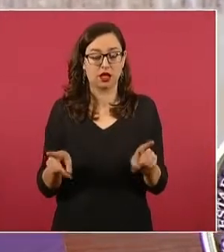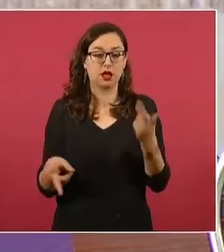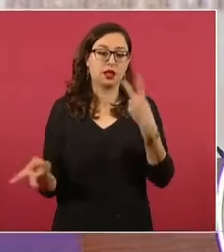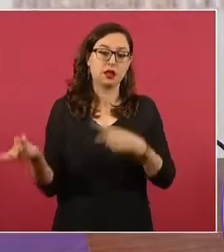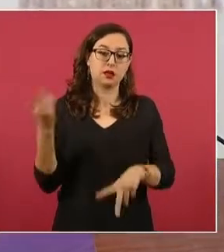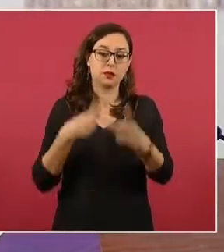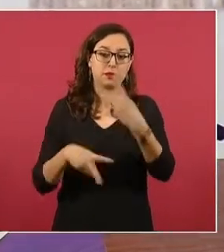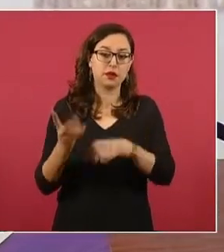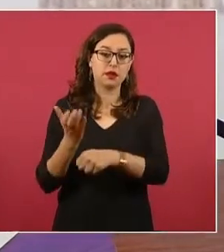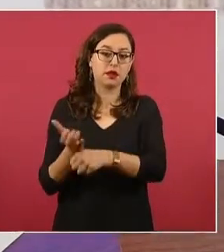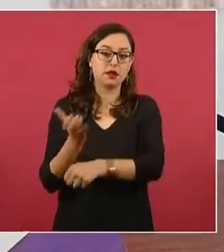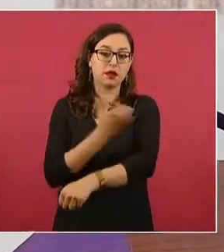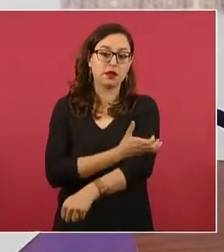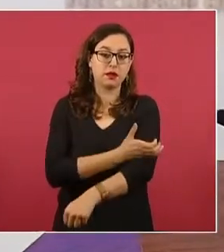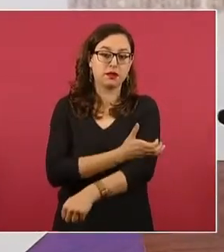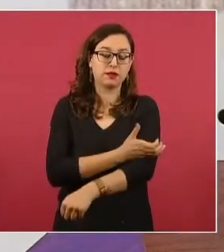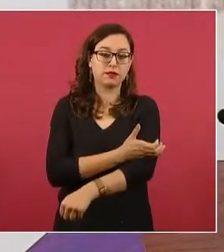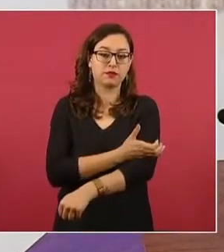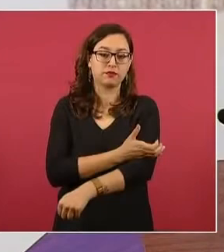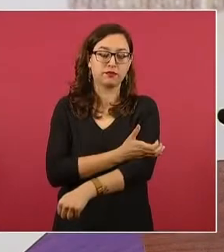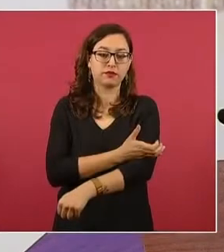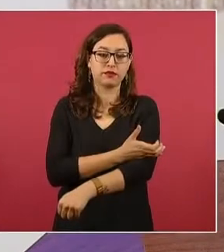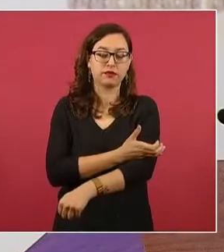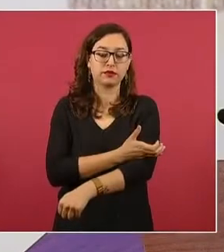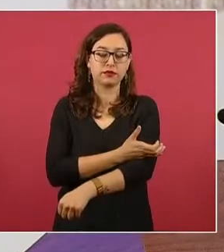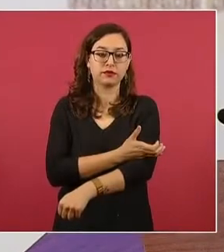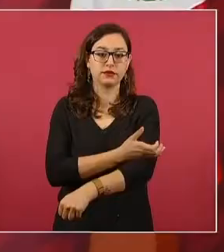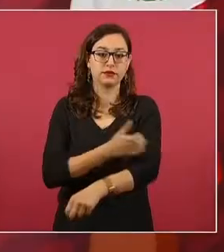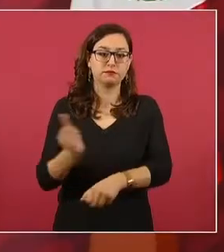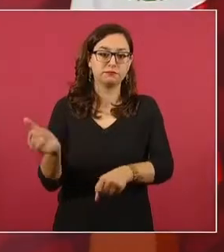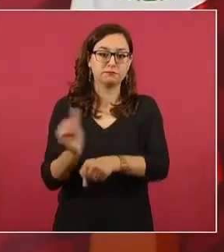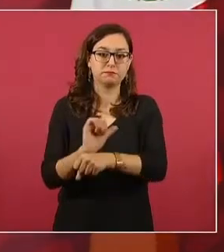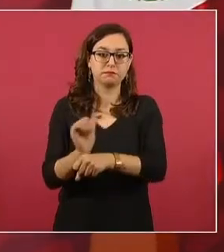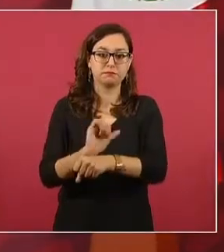van a actuar, van a participar